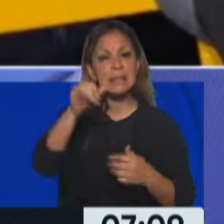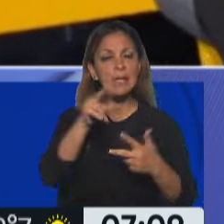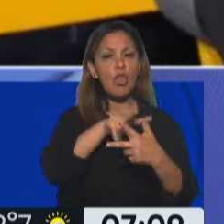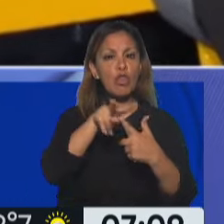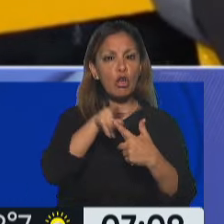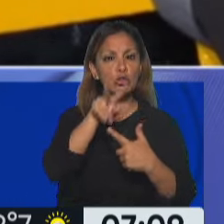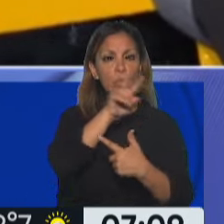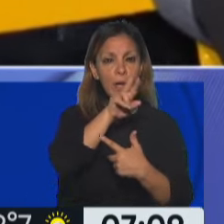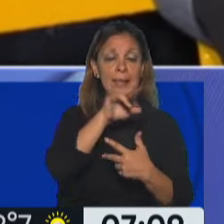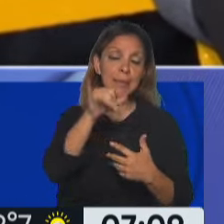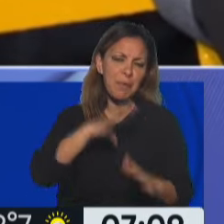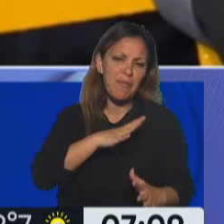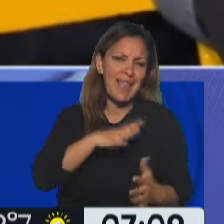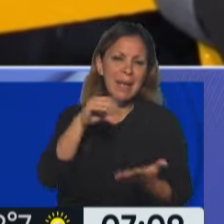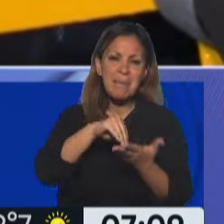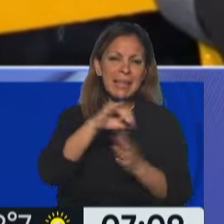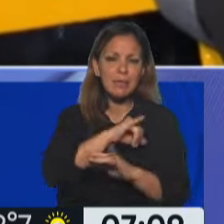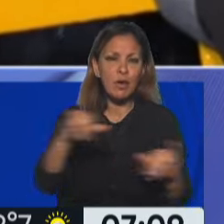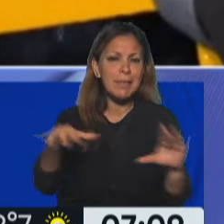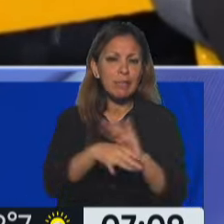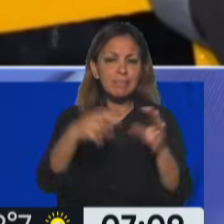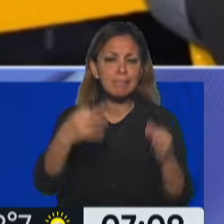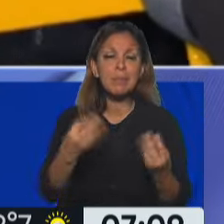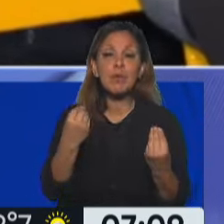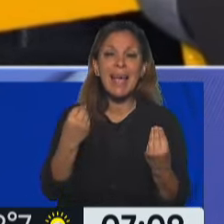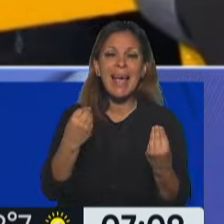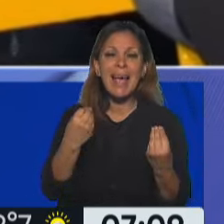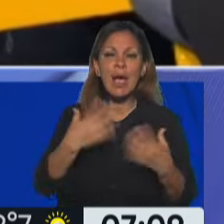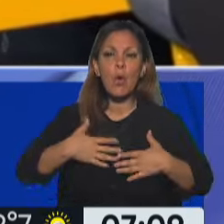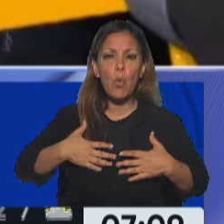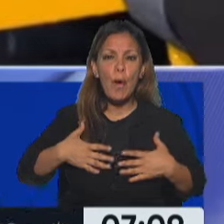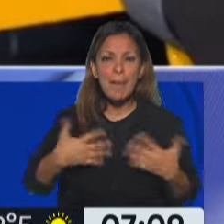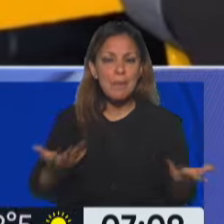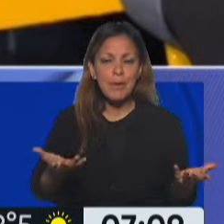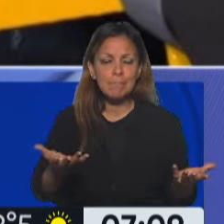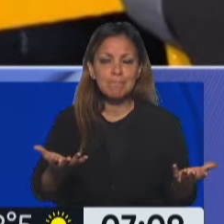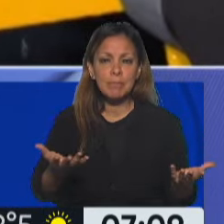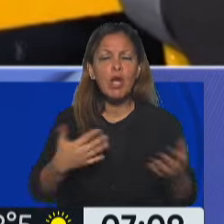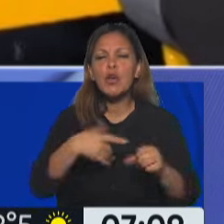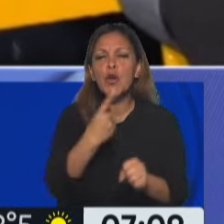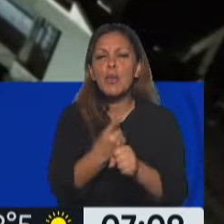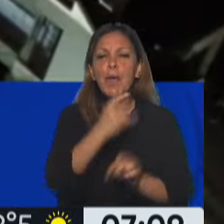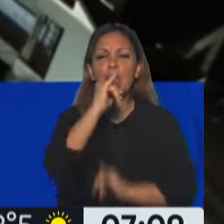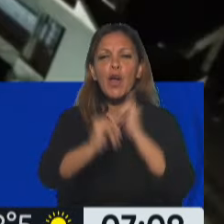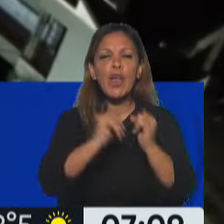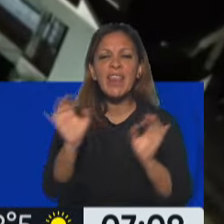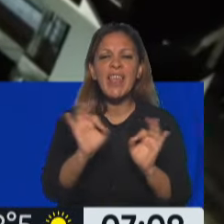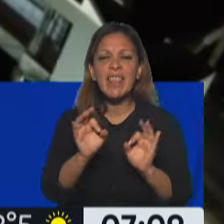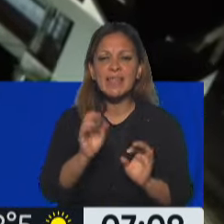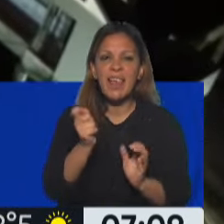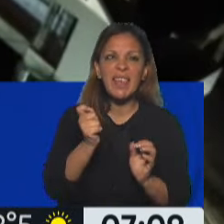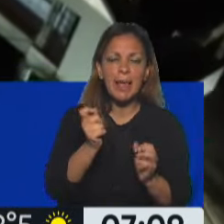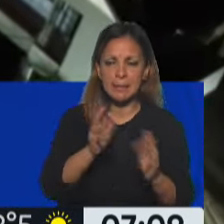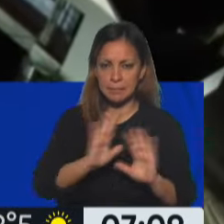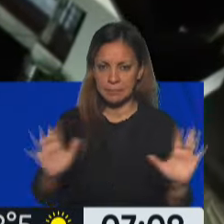más información precisa por cómo está el cuerpo, y todavía no podemos dar más detalles de quién sería, digamos. Dijo que